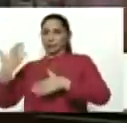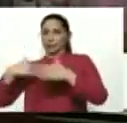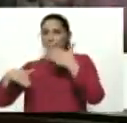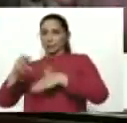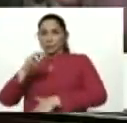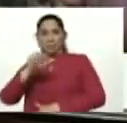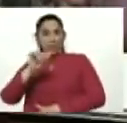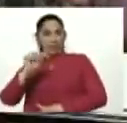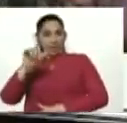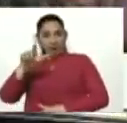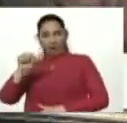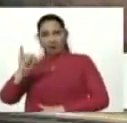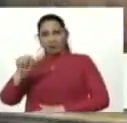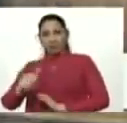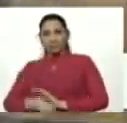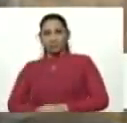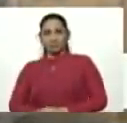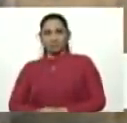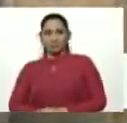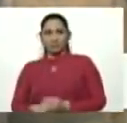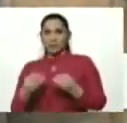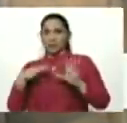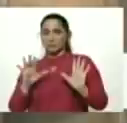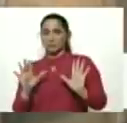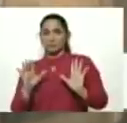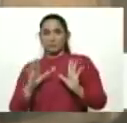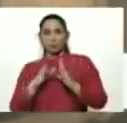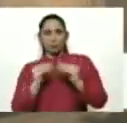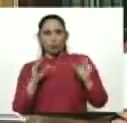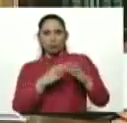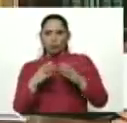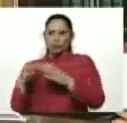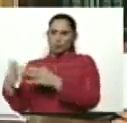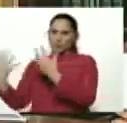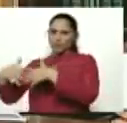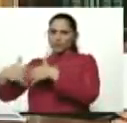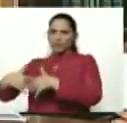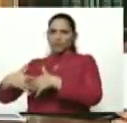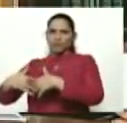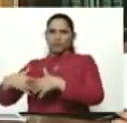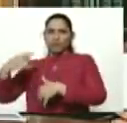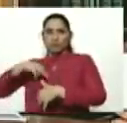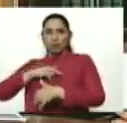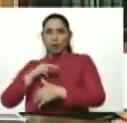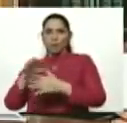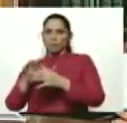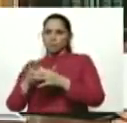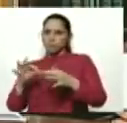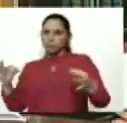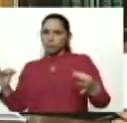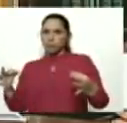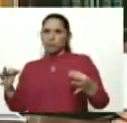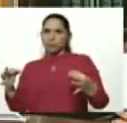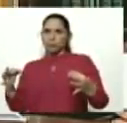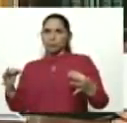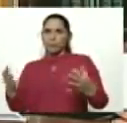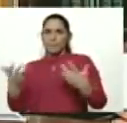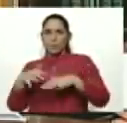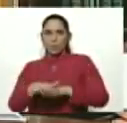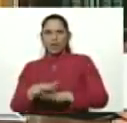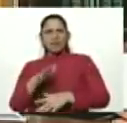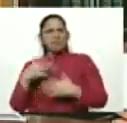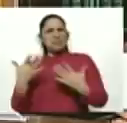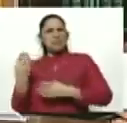Laya. Bueno, ya todos los sectores empresariales estamos en perfecta comunión. ¿Qué me dice la ministra